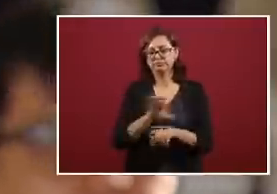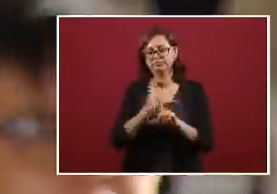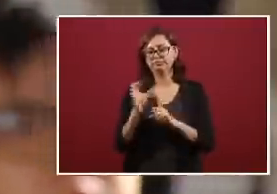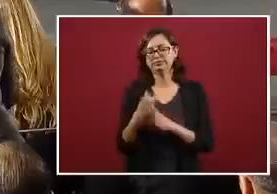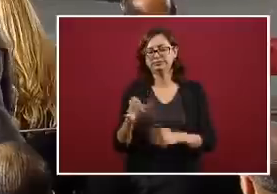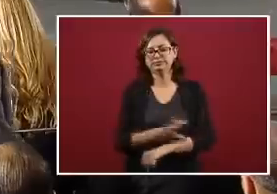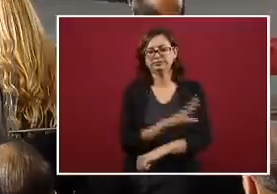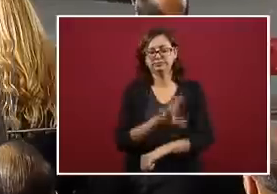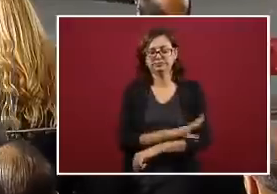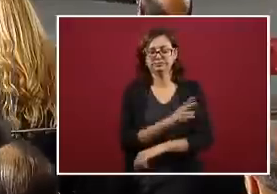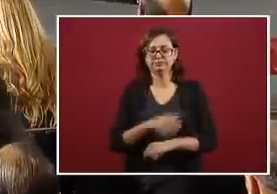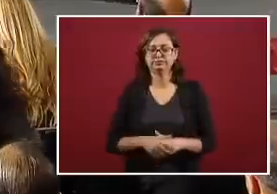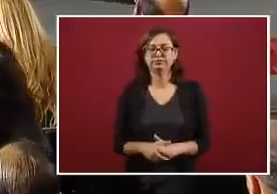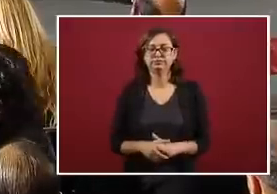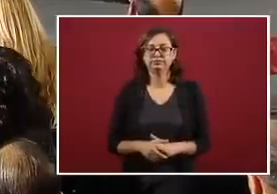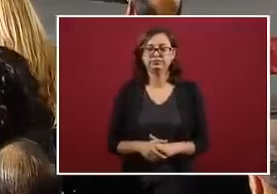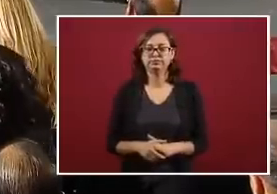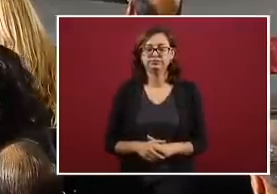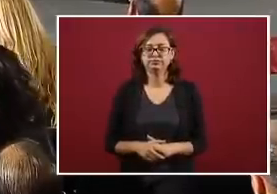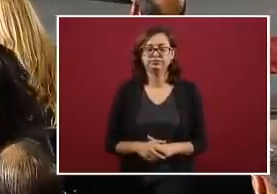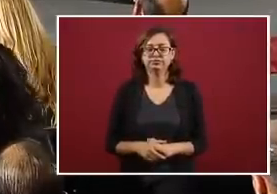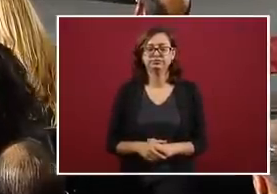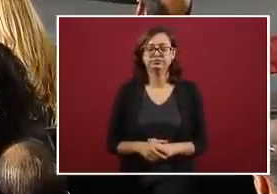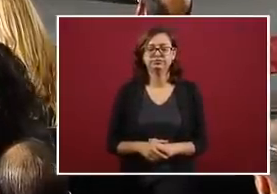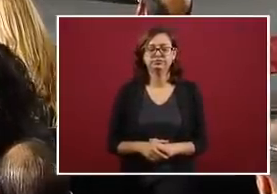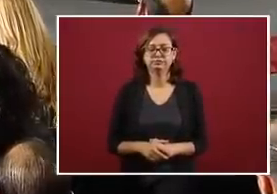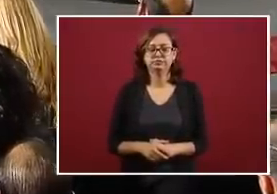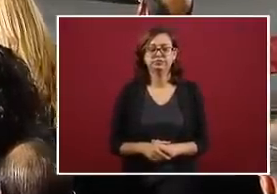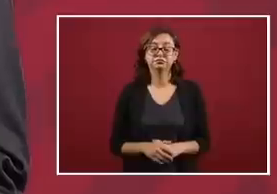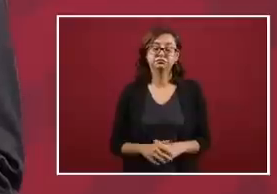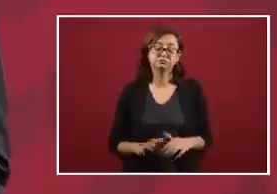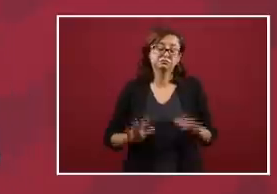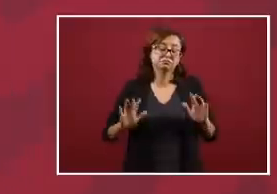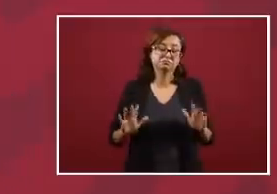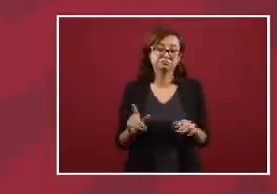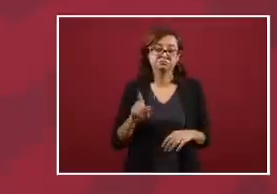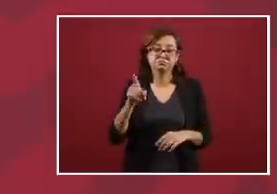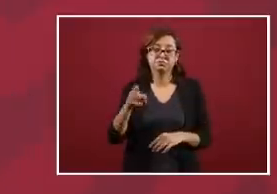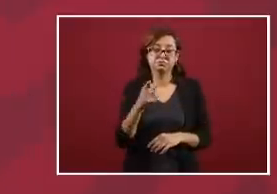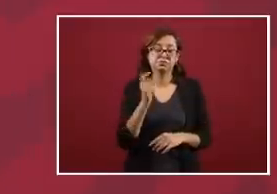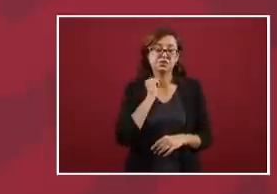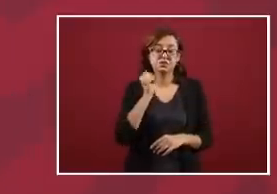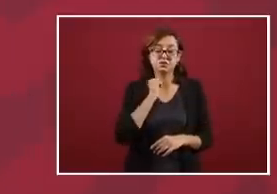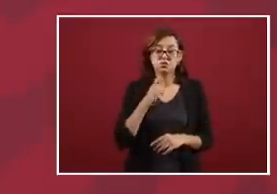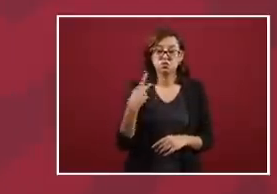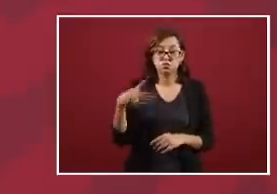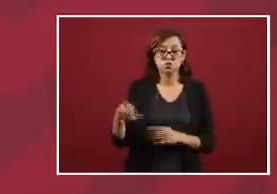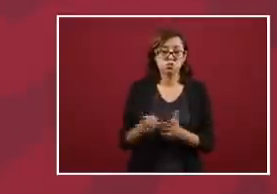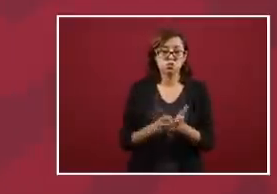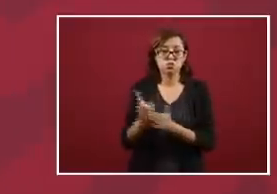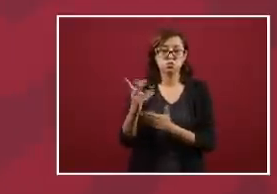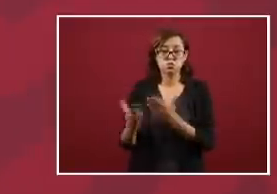Senado de la República, Guadiana. No, pues él tiene todo el derecho de plantearlo, es